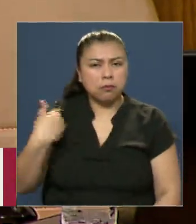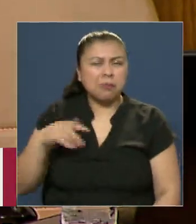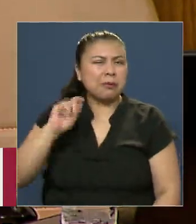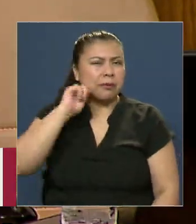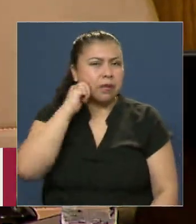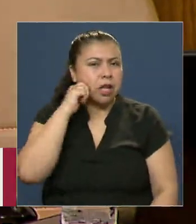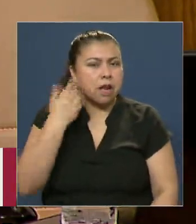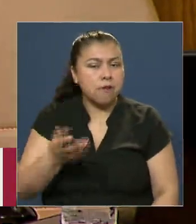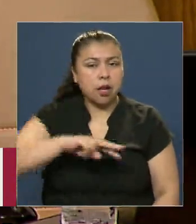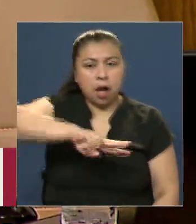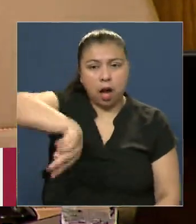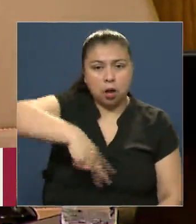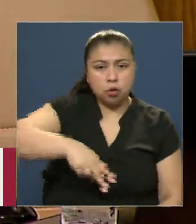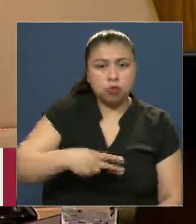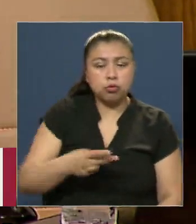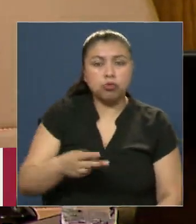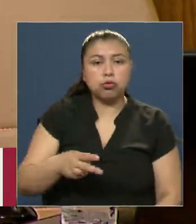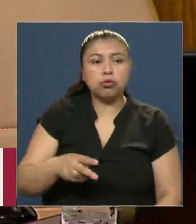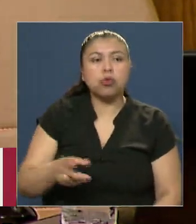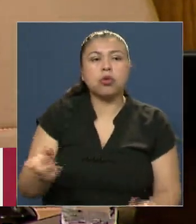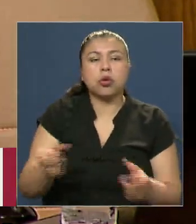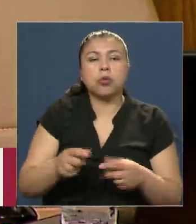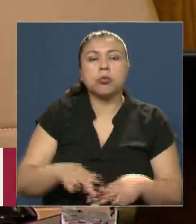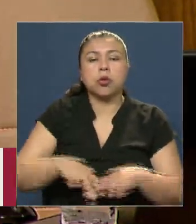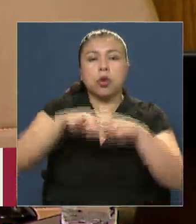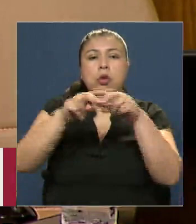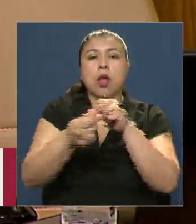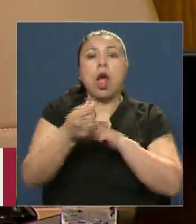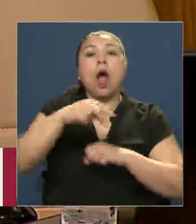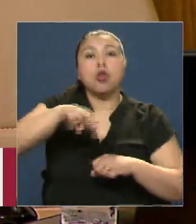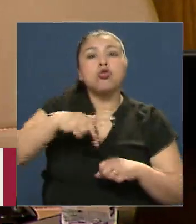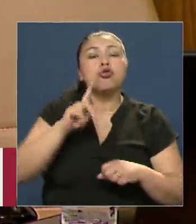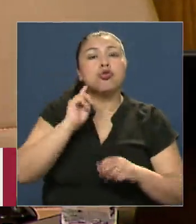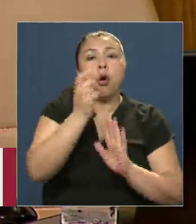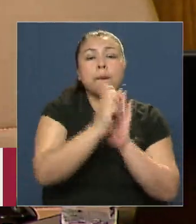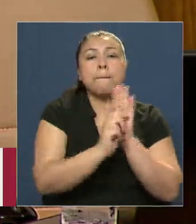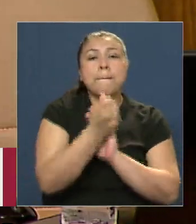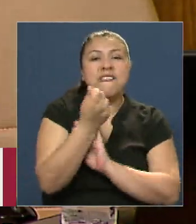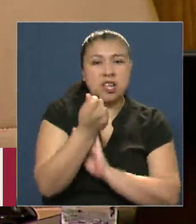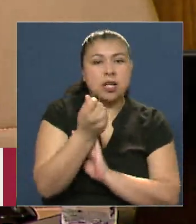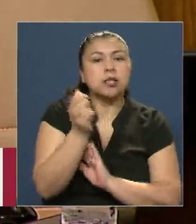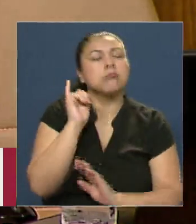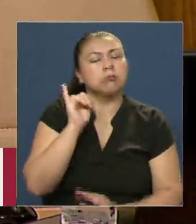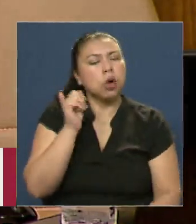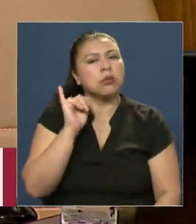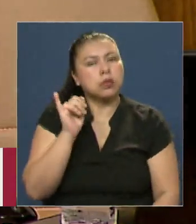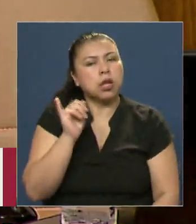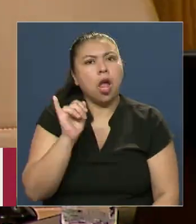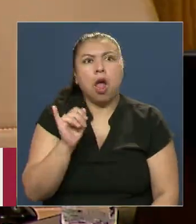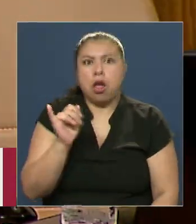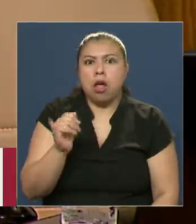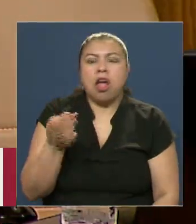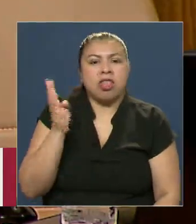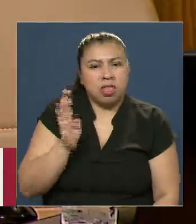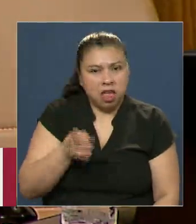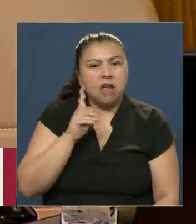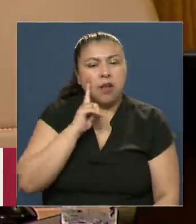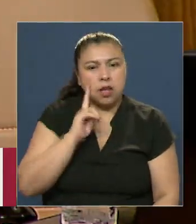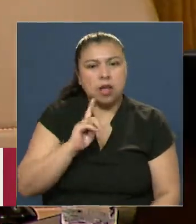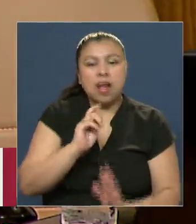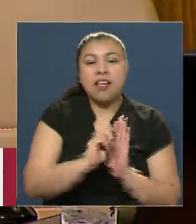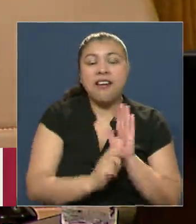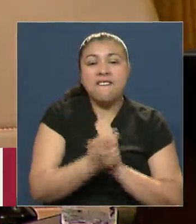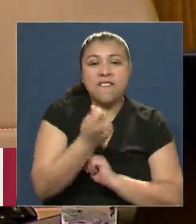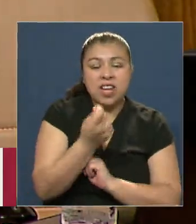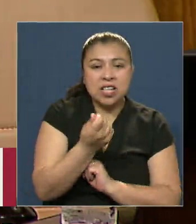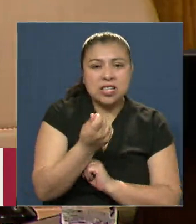eso? A nosotros, Hacienda, nos tocó el financiamiento. Claro que tienen que tener financiamiento y